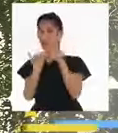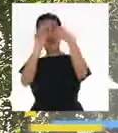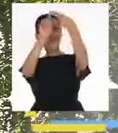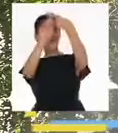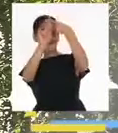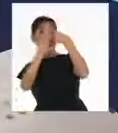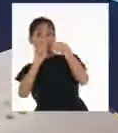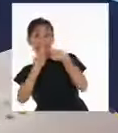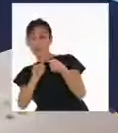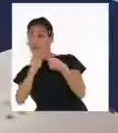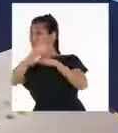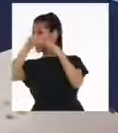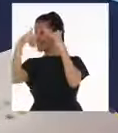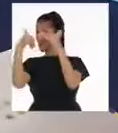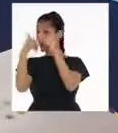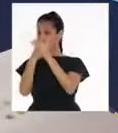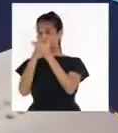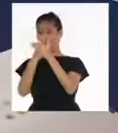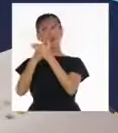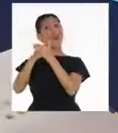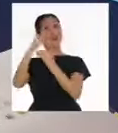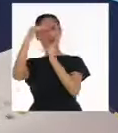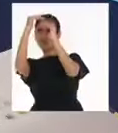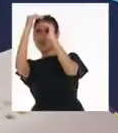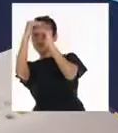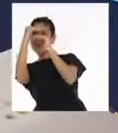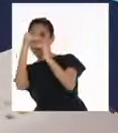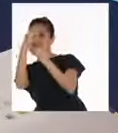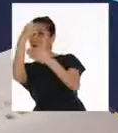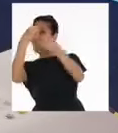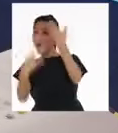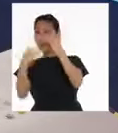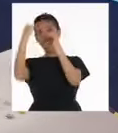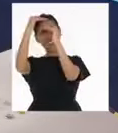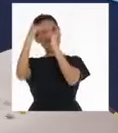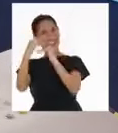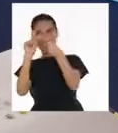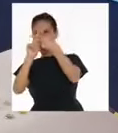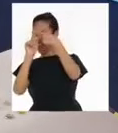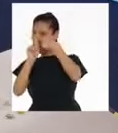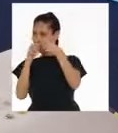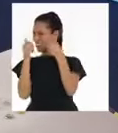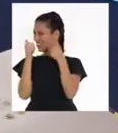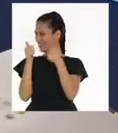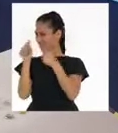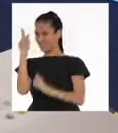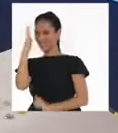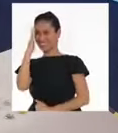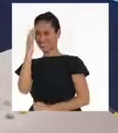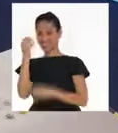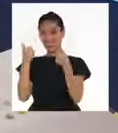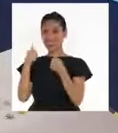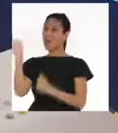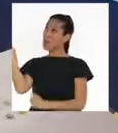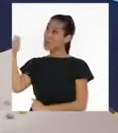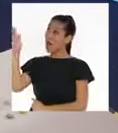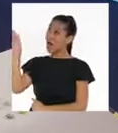frecuencias. ¡Eso es! ¡Tú sí que sabes, Valentín! ¡Vamos, Macabot!